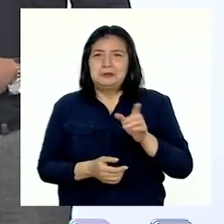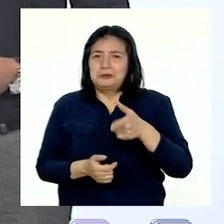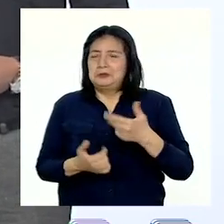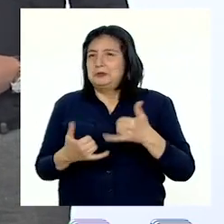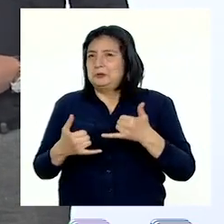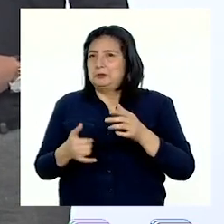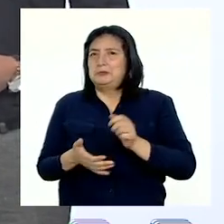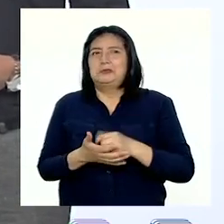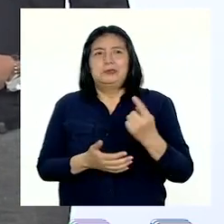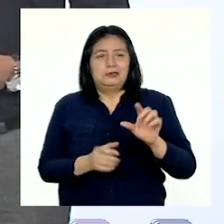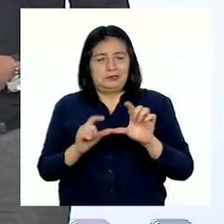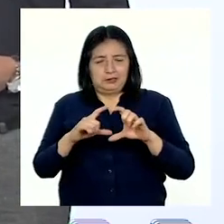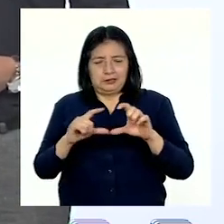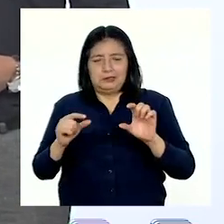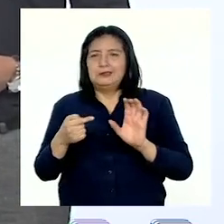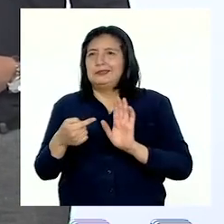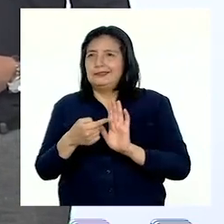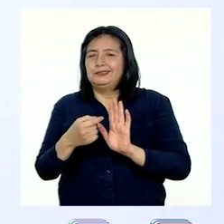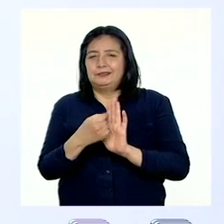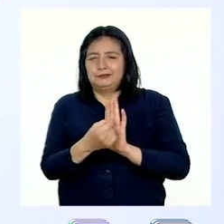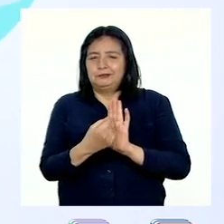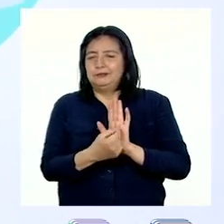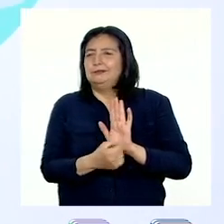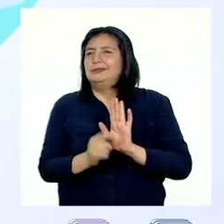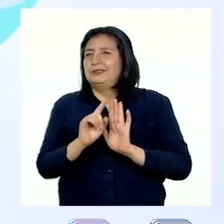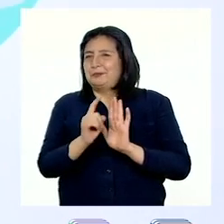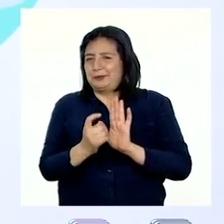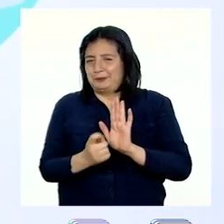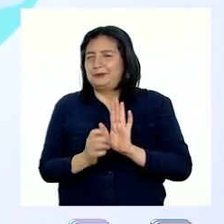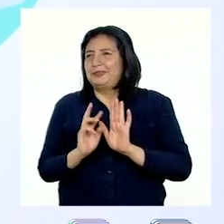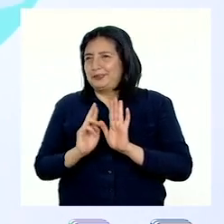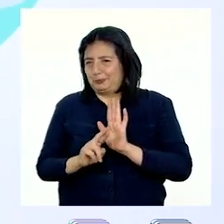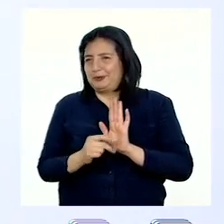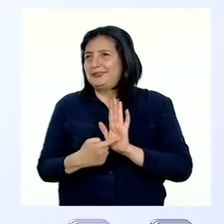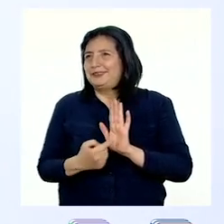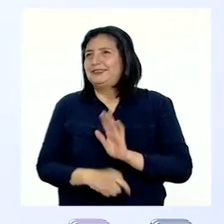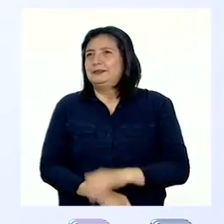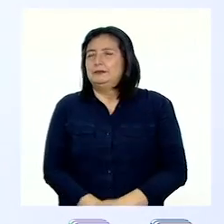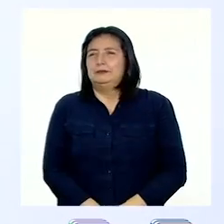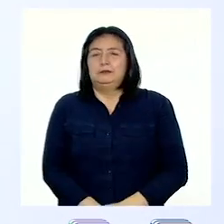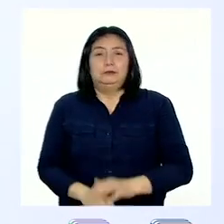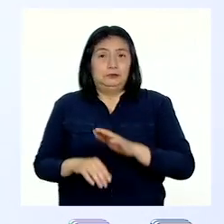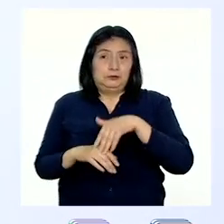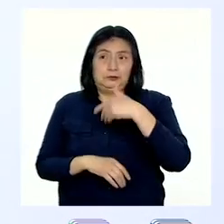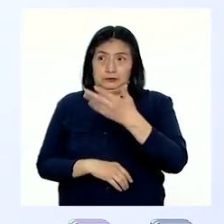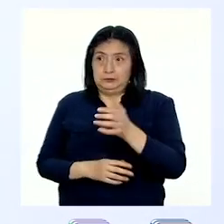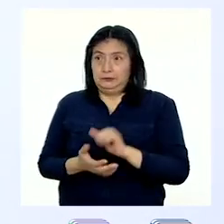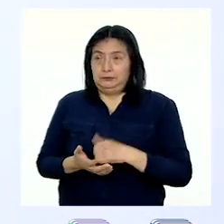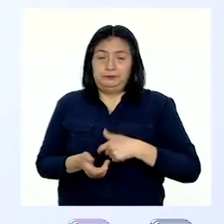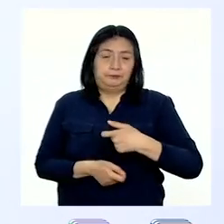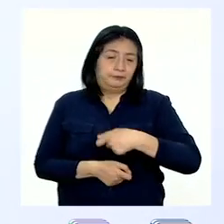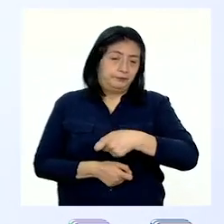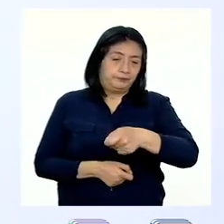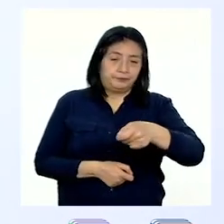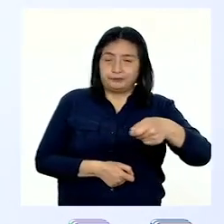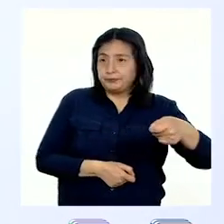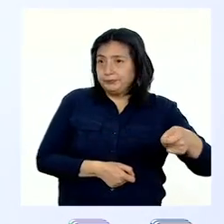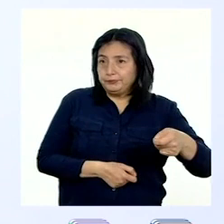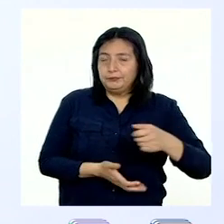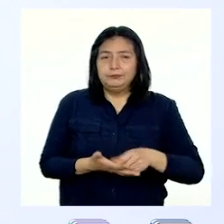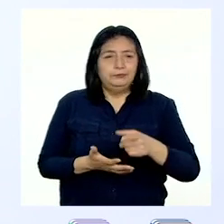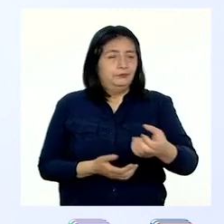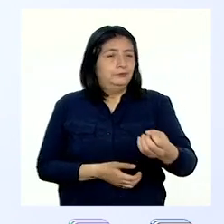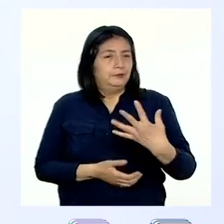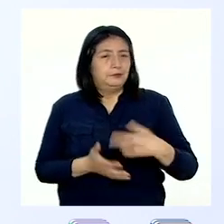este juego, en cada tarjeta se puede colocar una pregunta con su respuesta. Luego, se distribuyen las tarjetas y,